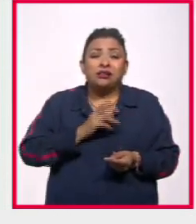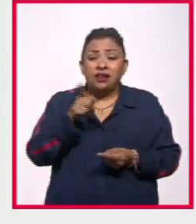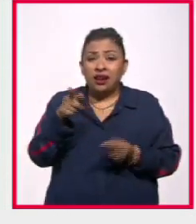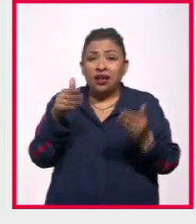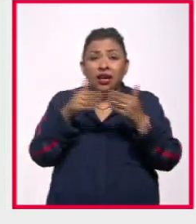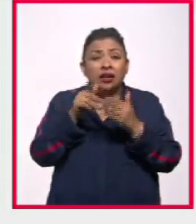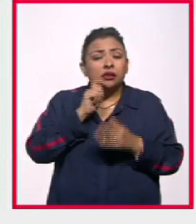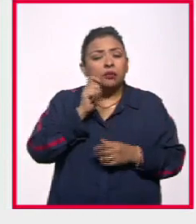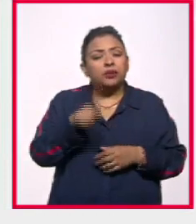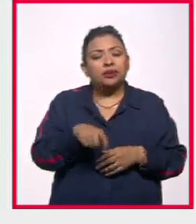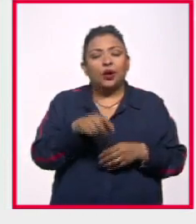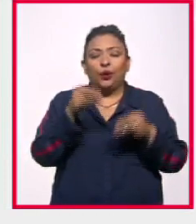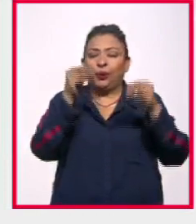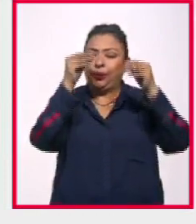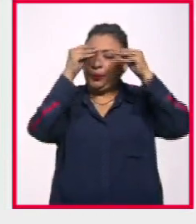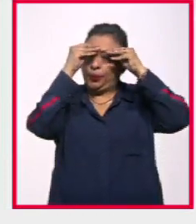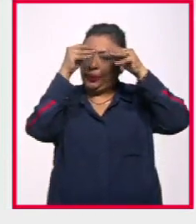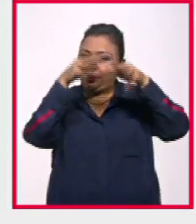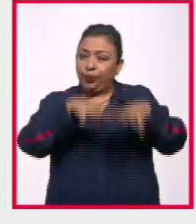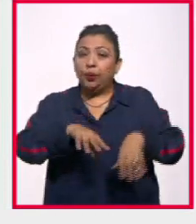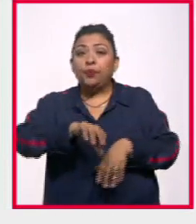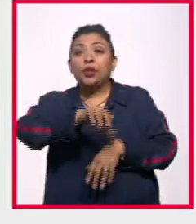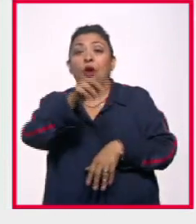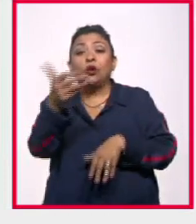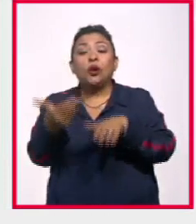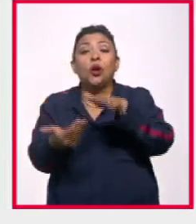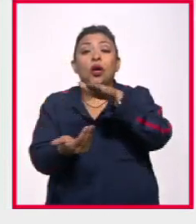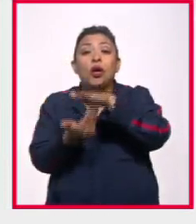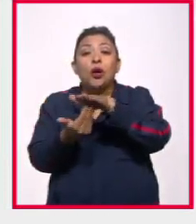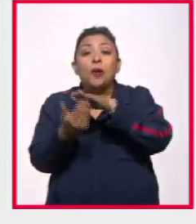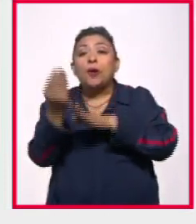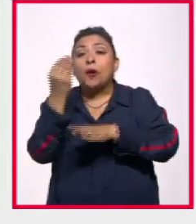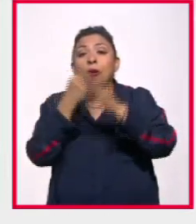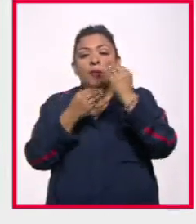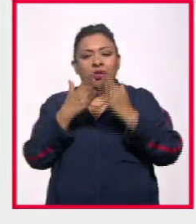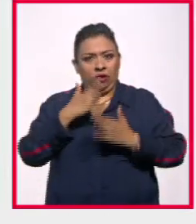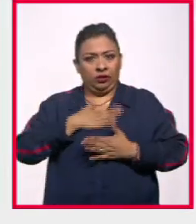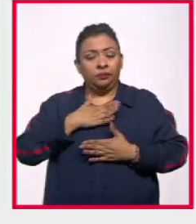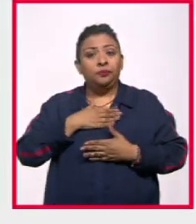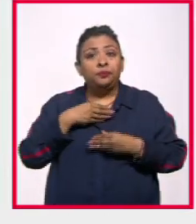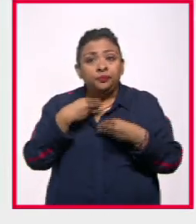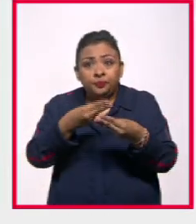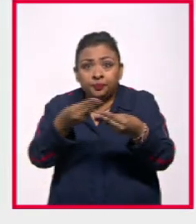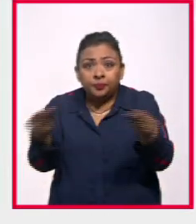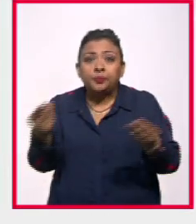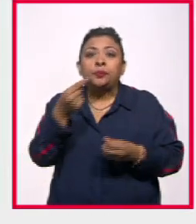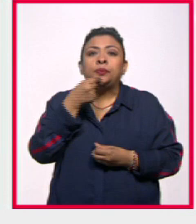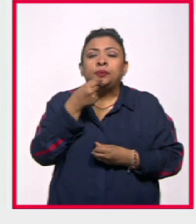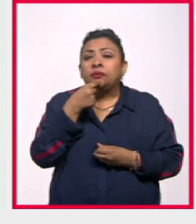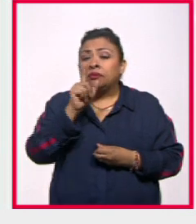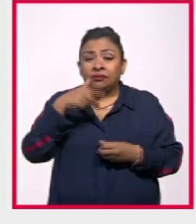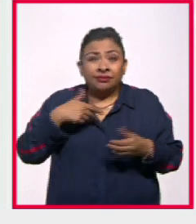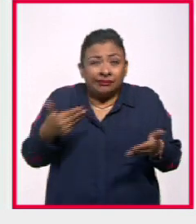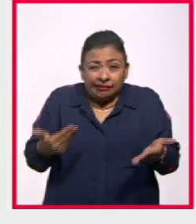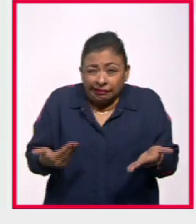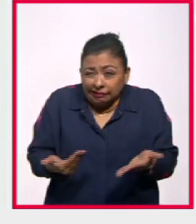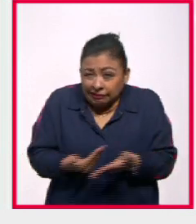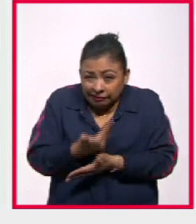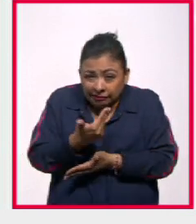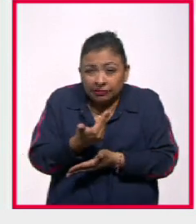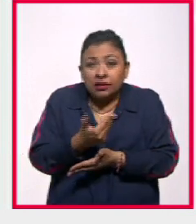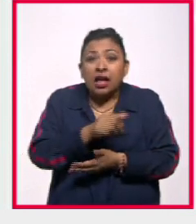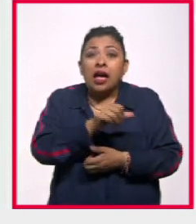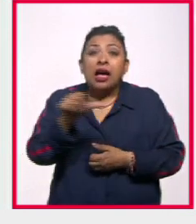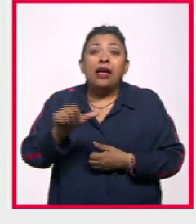bendición. Y la otra causa son los comedores Va por Mi Cuenta. Son comedores que dan de comer a niños desde que nacen hasta